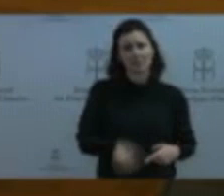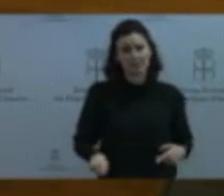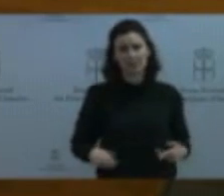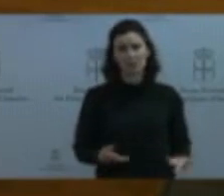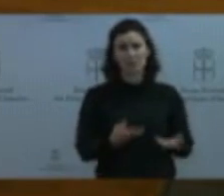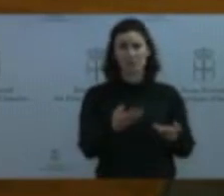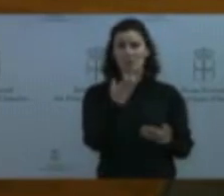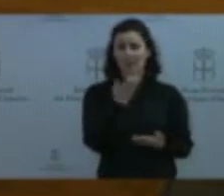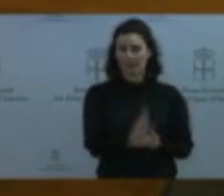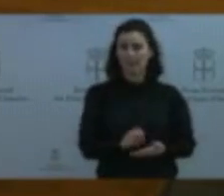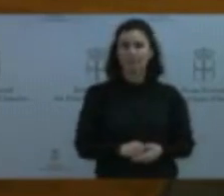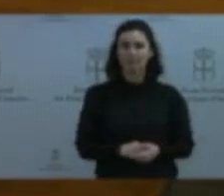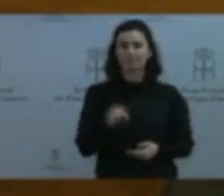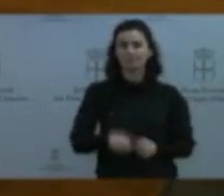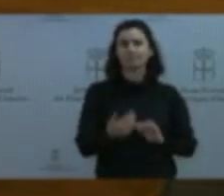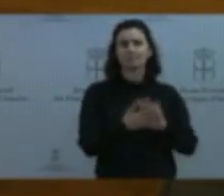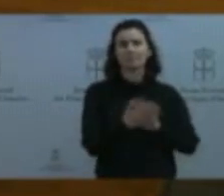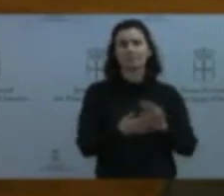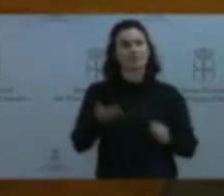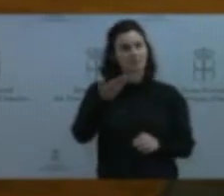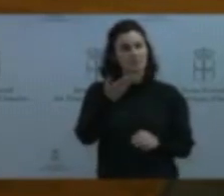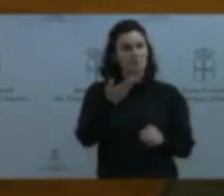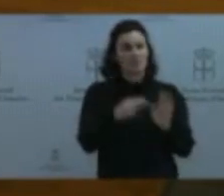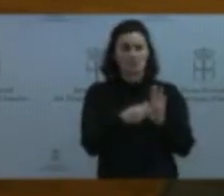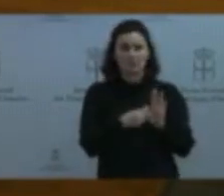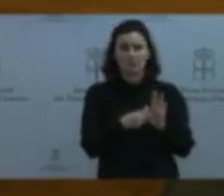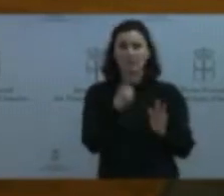puertas giratorias y hablaban que era corrupción. Y yo les decía,